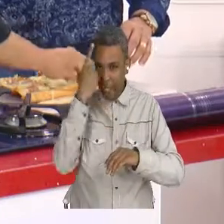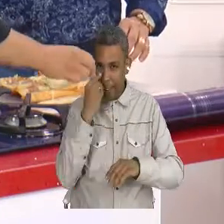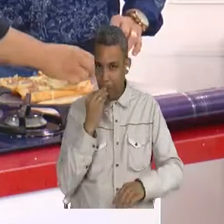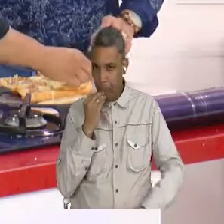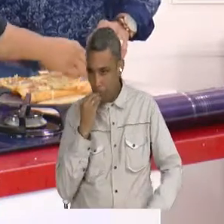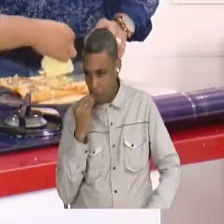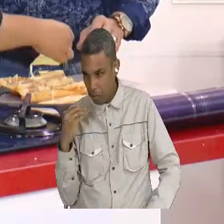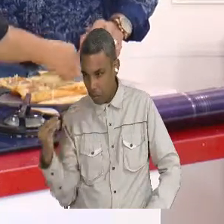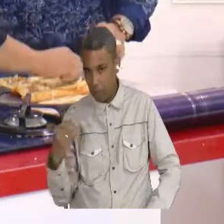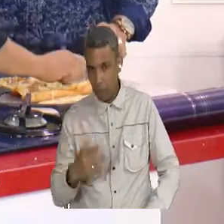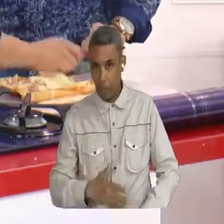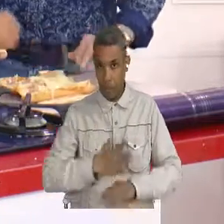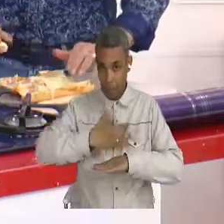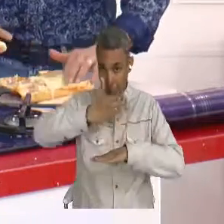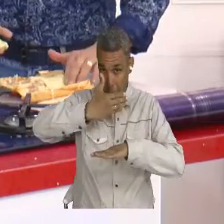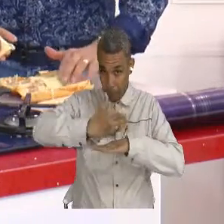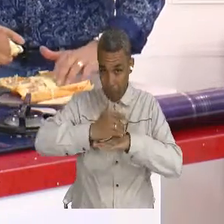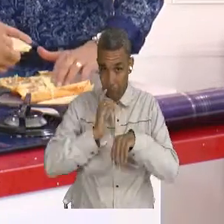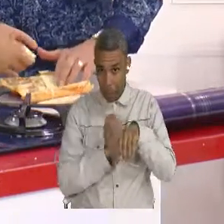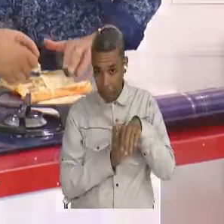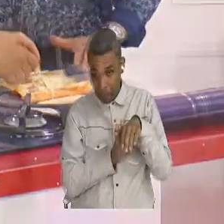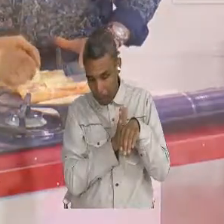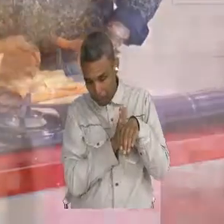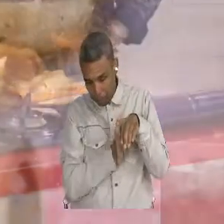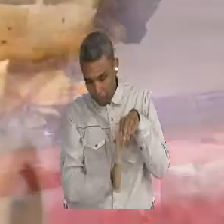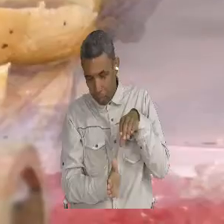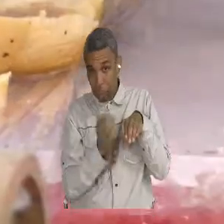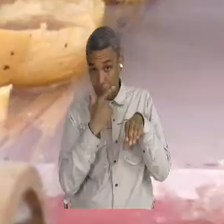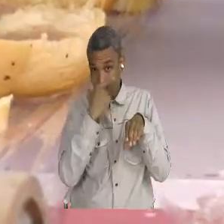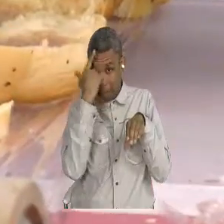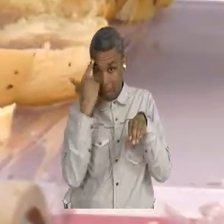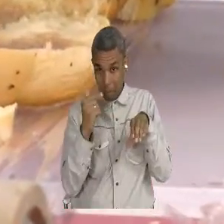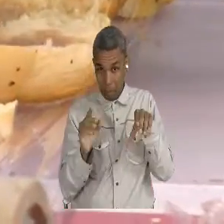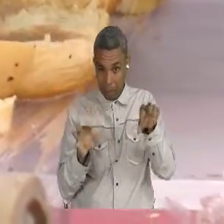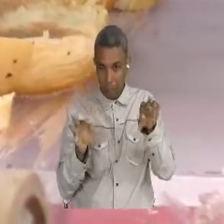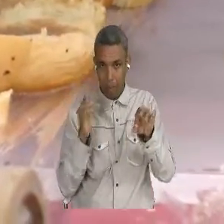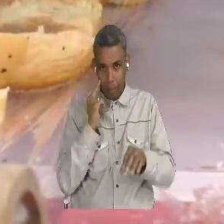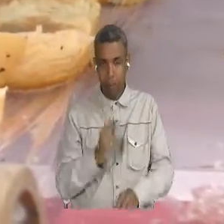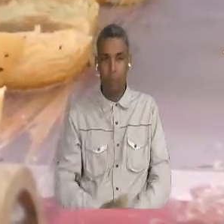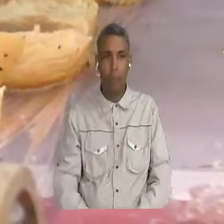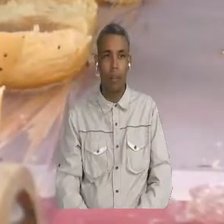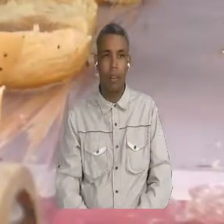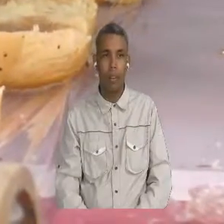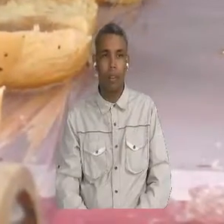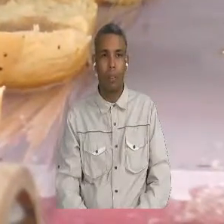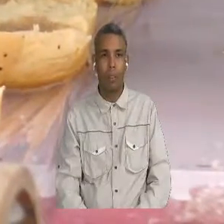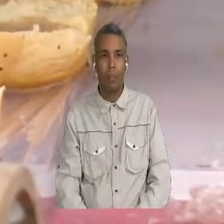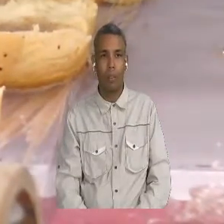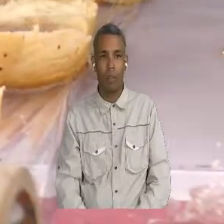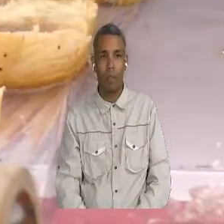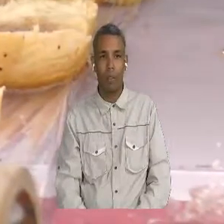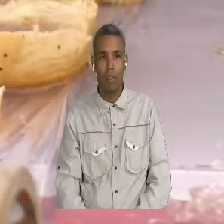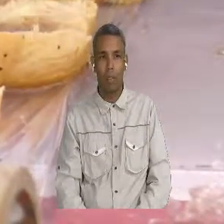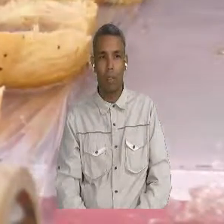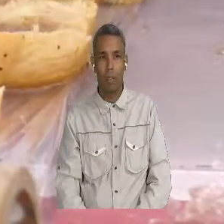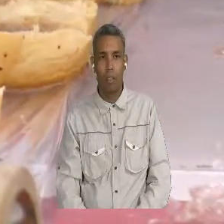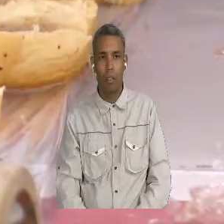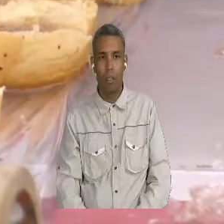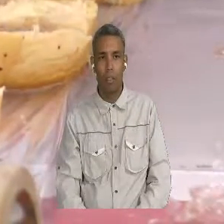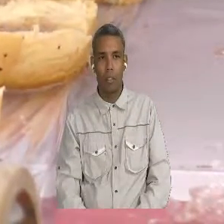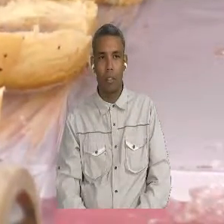soporte. Exacto. Que nos soporte los otros ingredientes acá. Así es. Y no se nos salga. Entonces, tratar de que lo que le